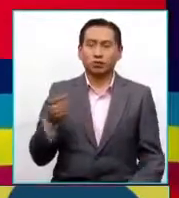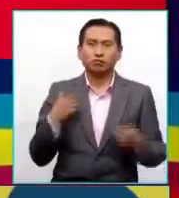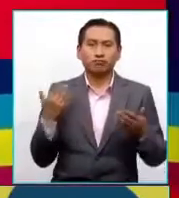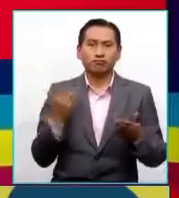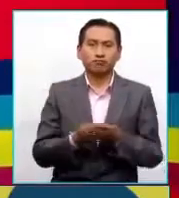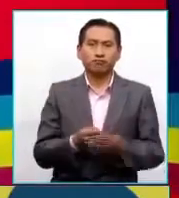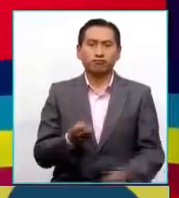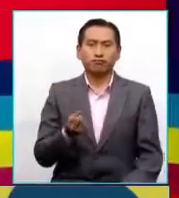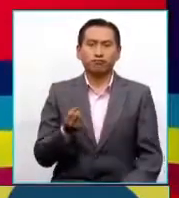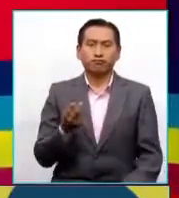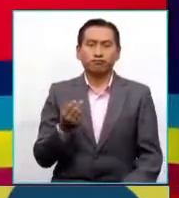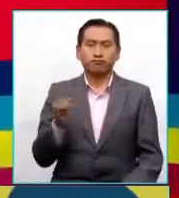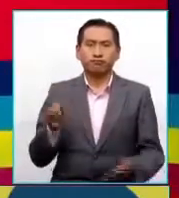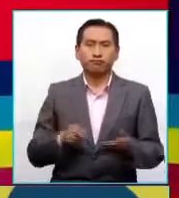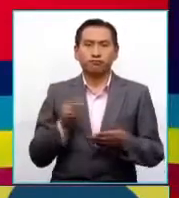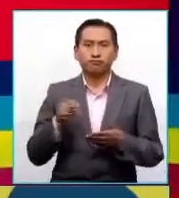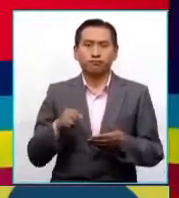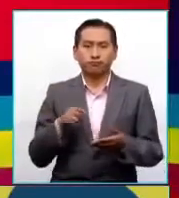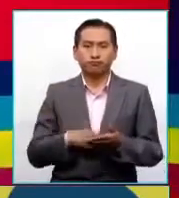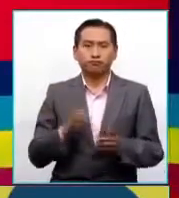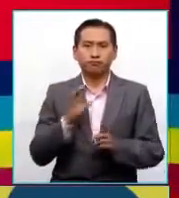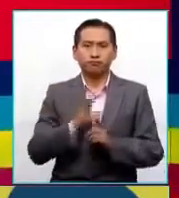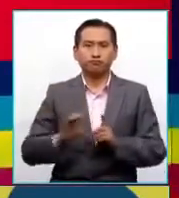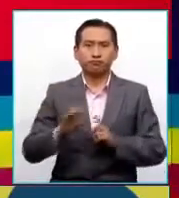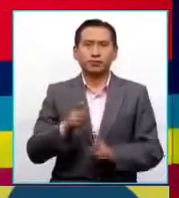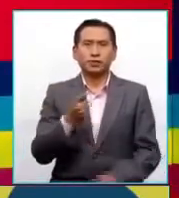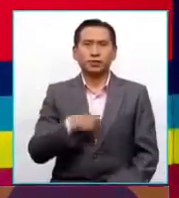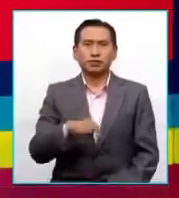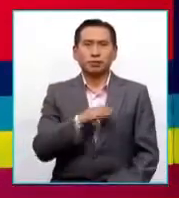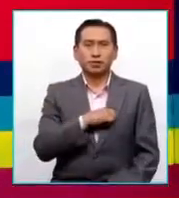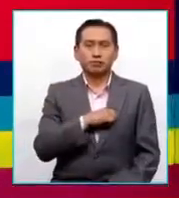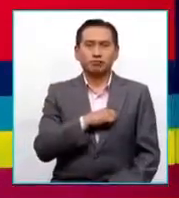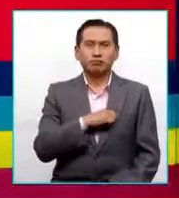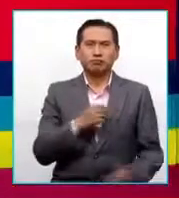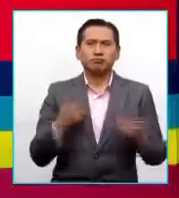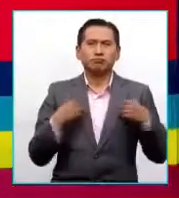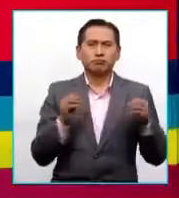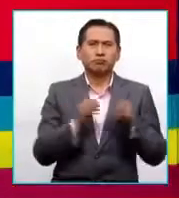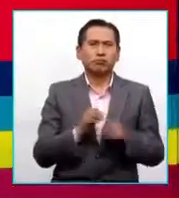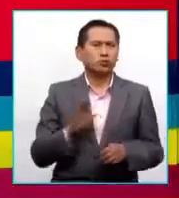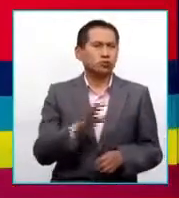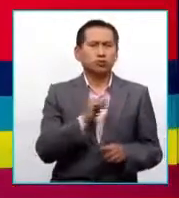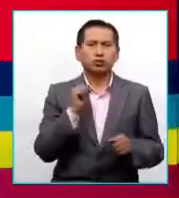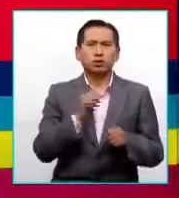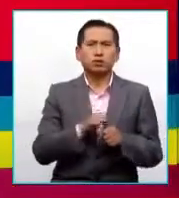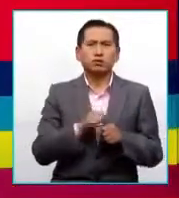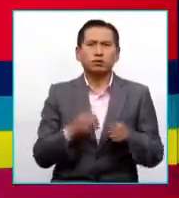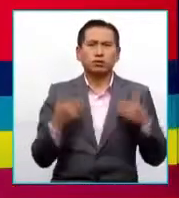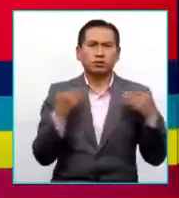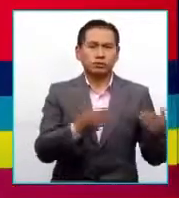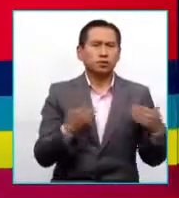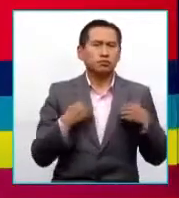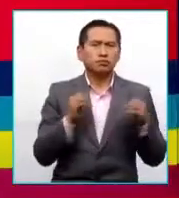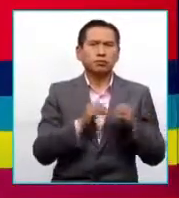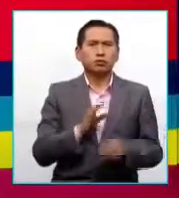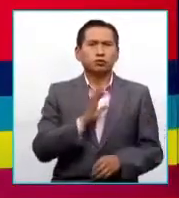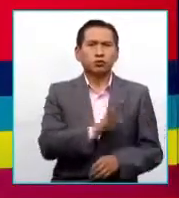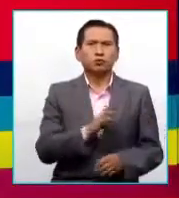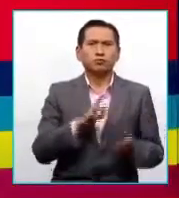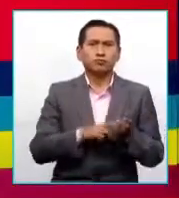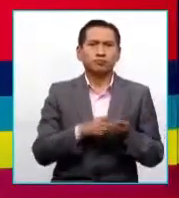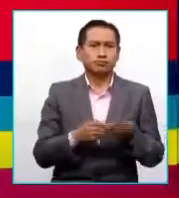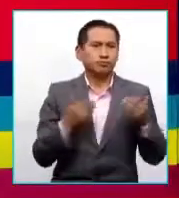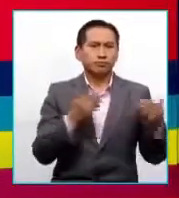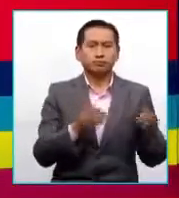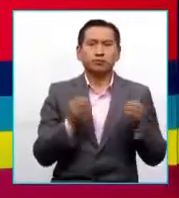este 12 de junio al espacio del Centro Cultural de España acá en La Paz, una propuesta que se enlaza con el trabajo actoral de Patty García. También estaremos